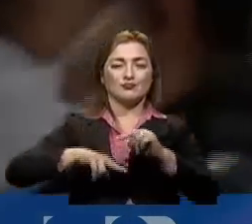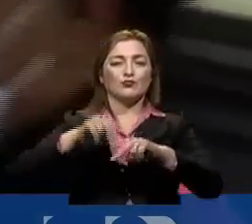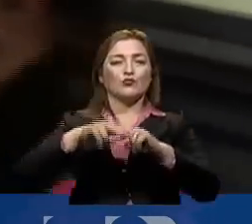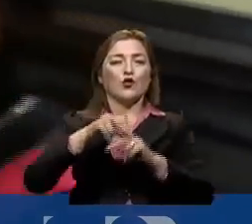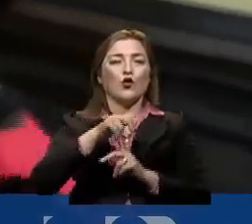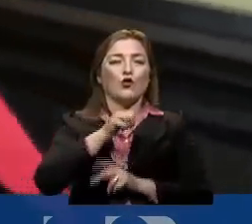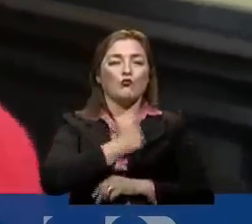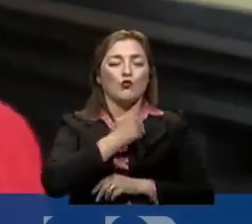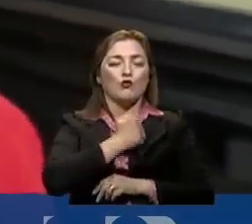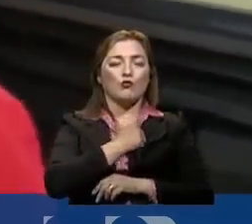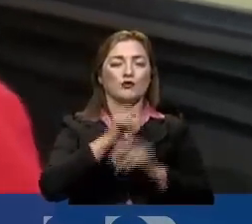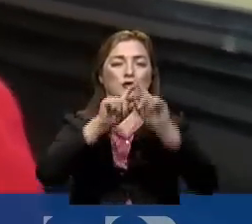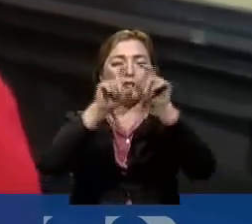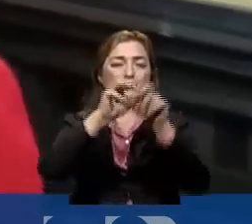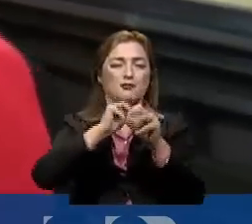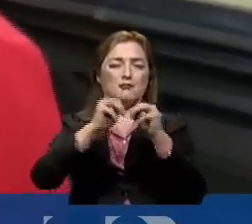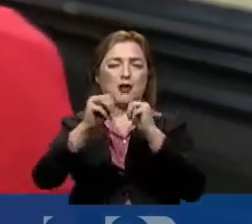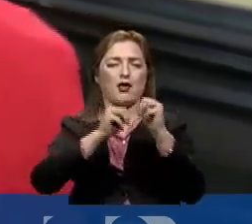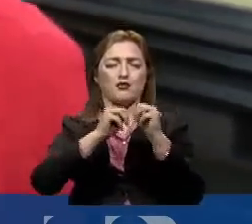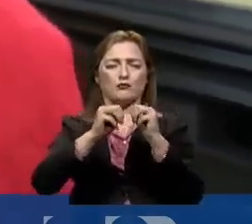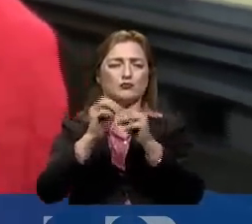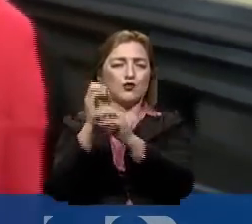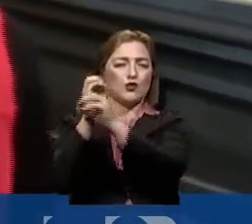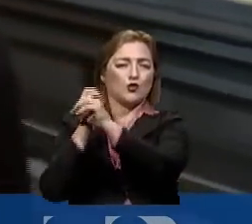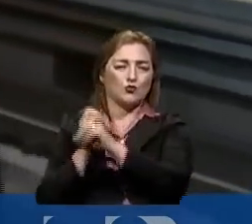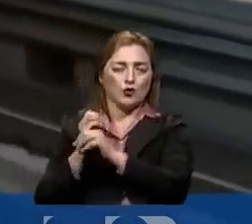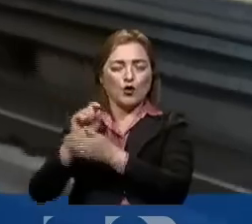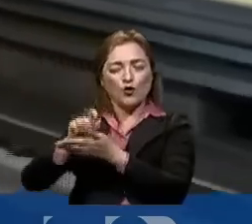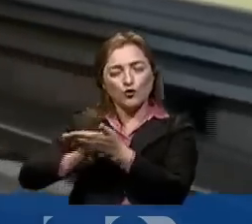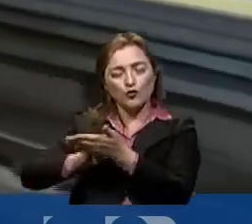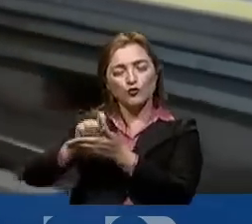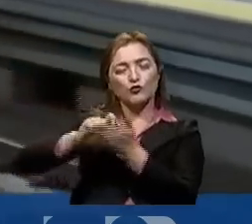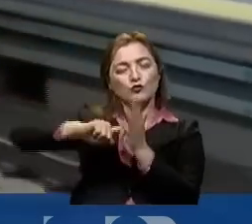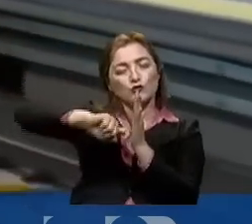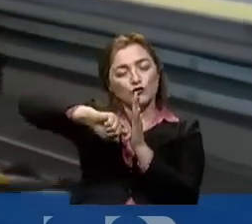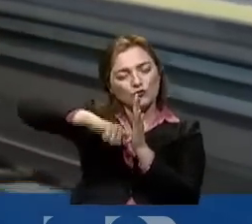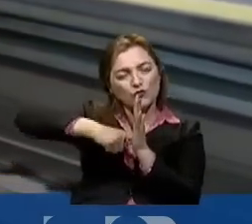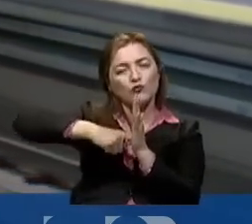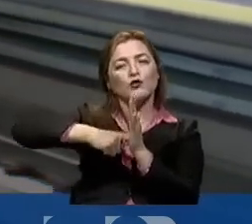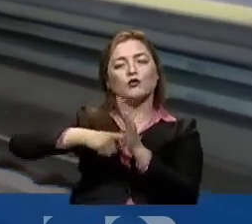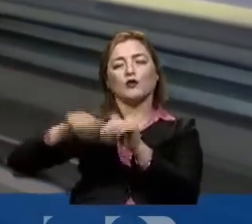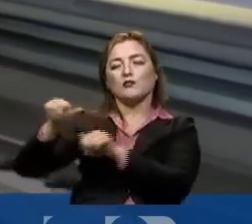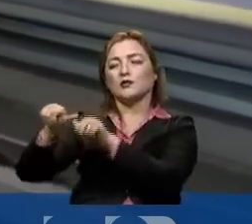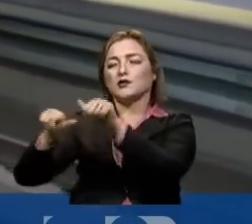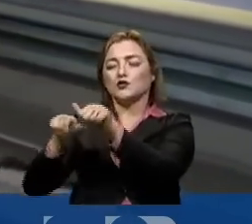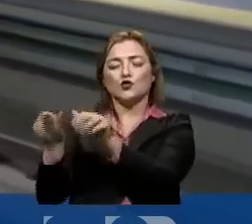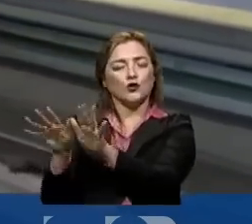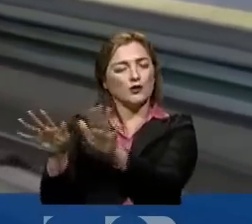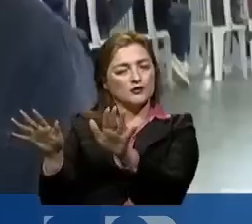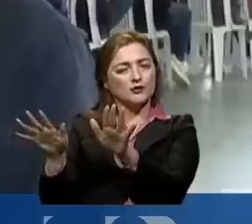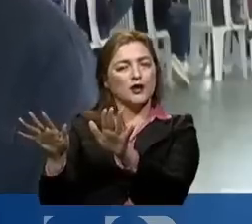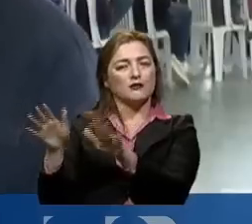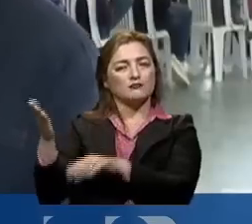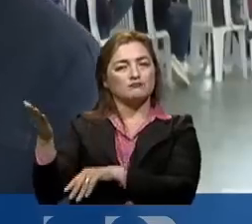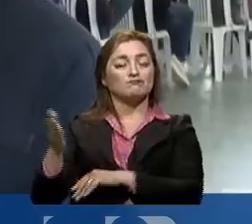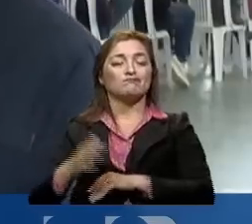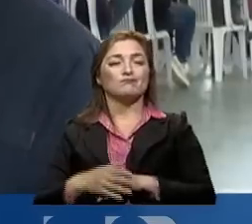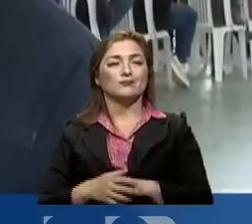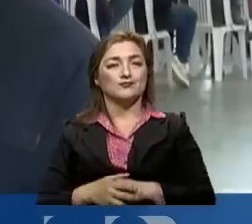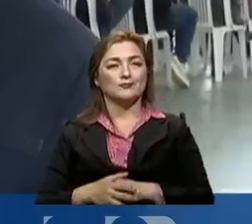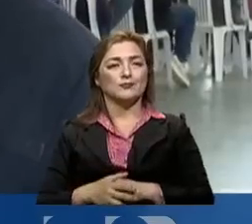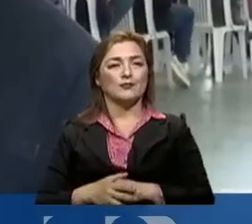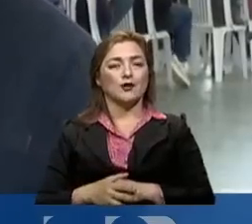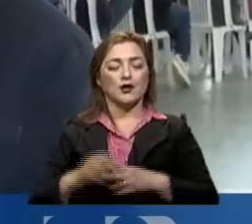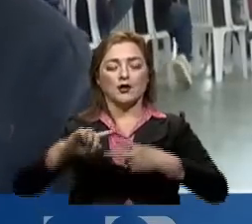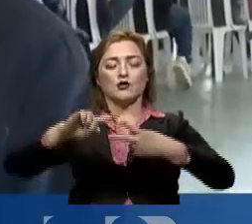que le pertenece a la empresa del metro. Quien tiene la obligación de contratar la póliza es la Administración General y el Ejecutivo. Entonces ahí